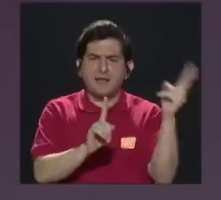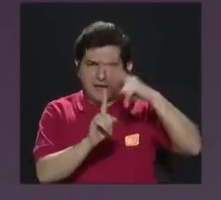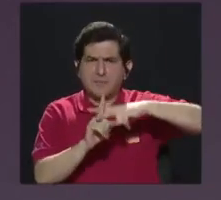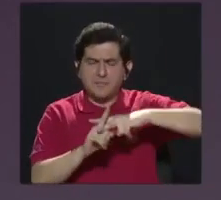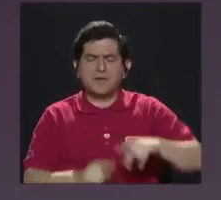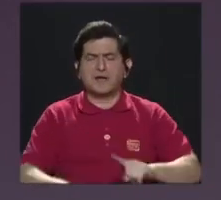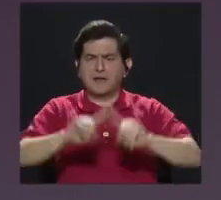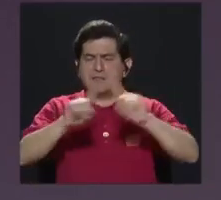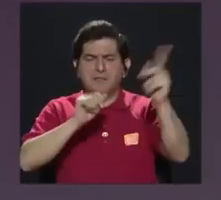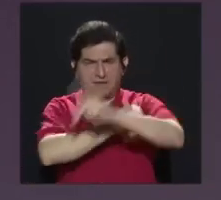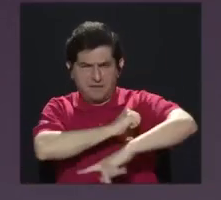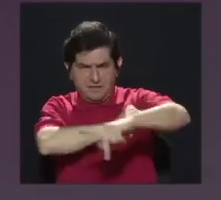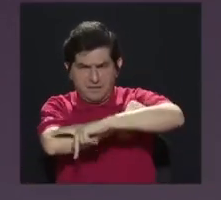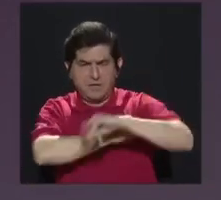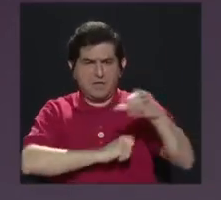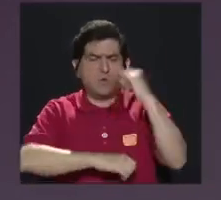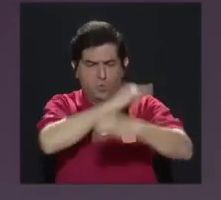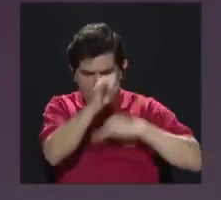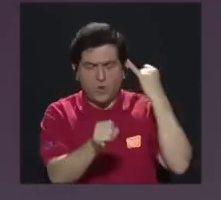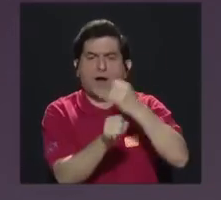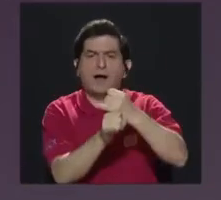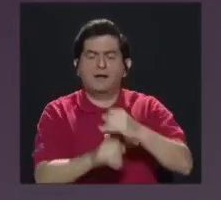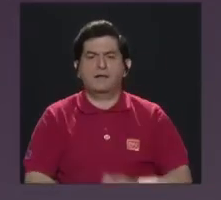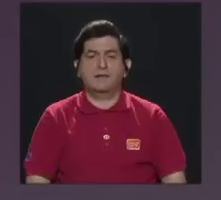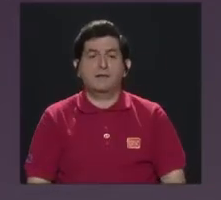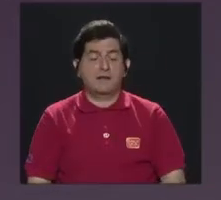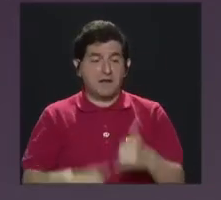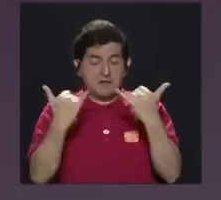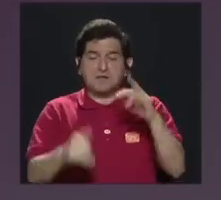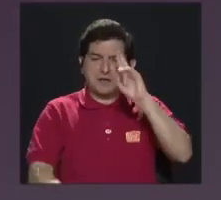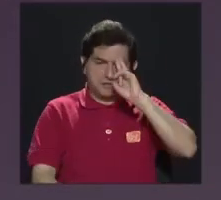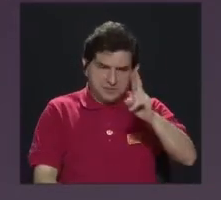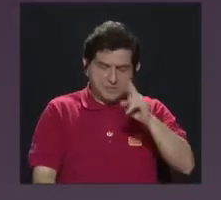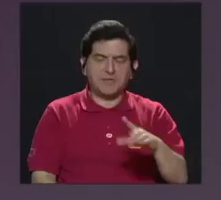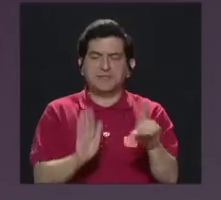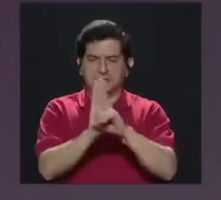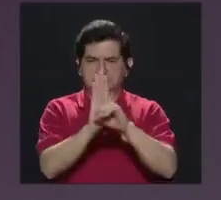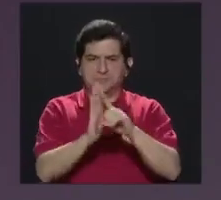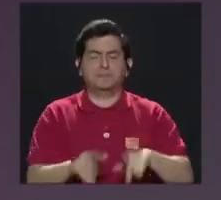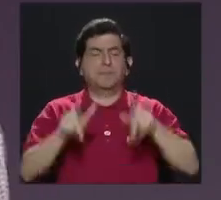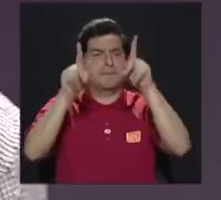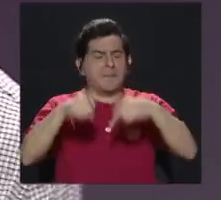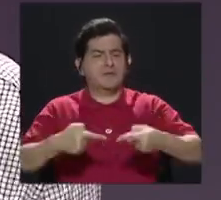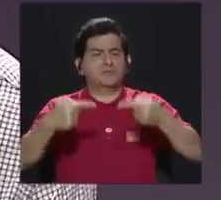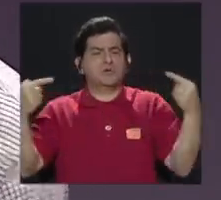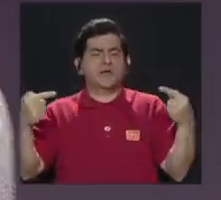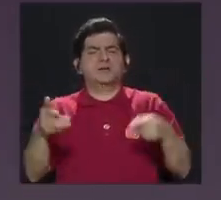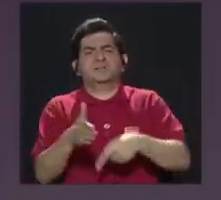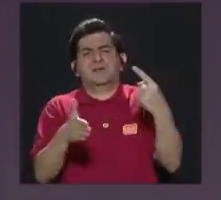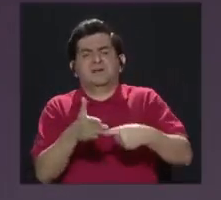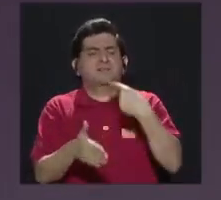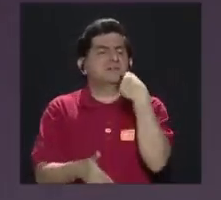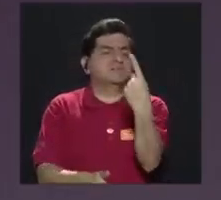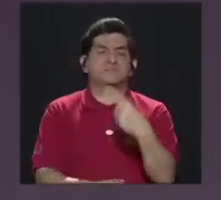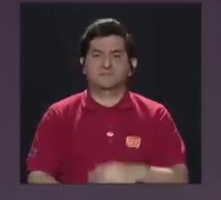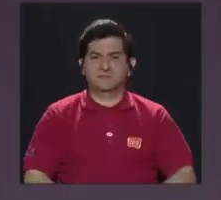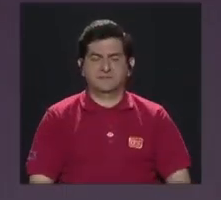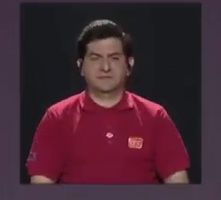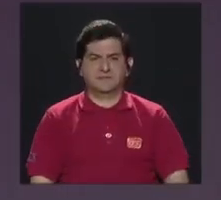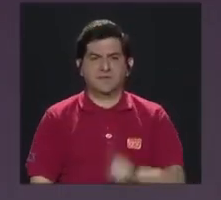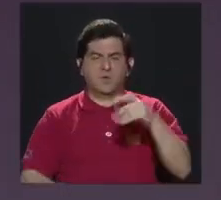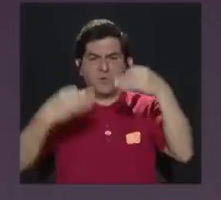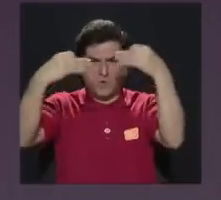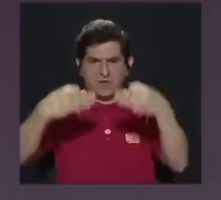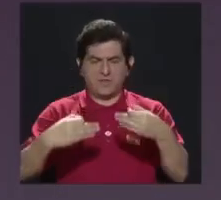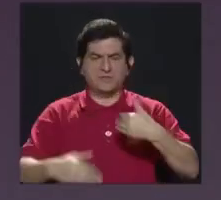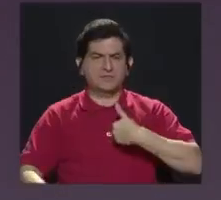en los distintos países, sino pues a nivel internacional, a donde ya se reconoce este derecho. La gente que se opone muy a menudo cita una